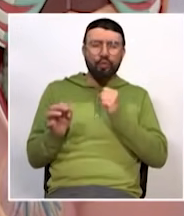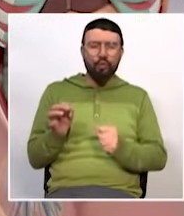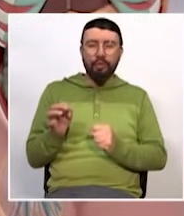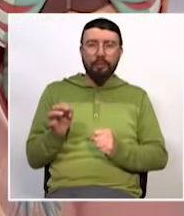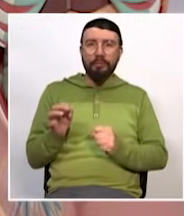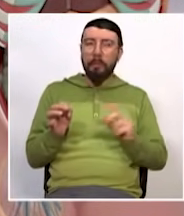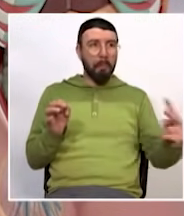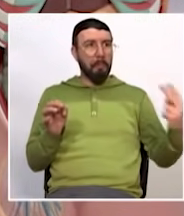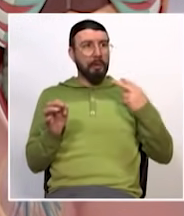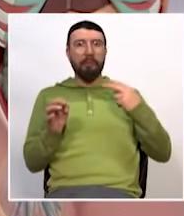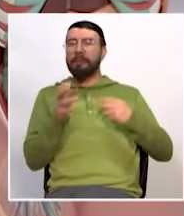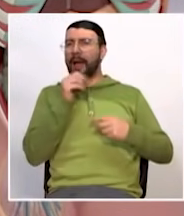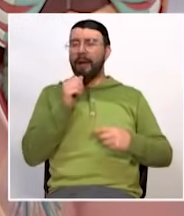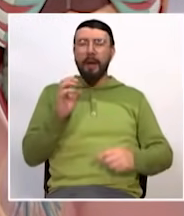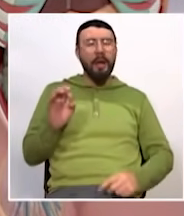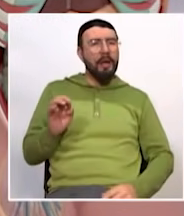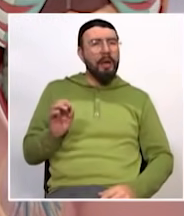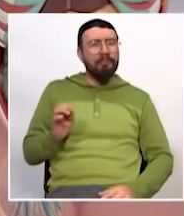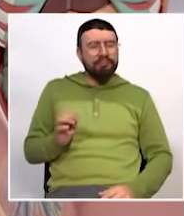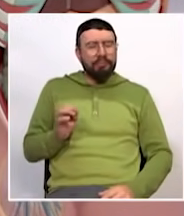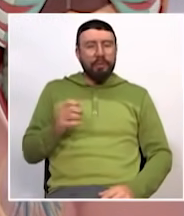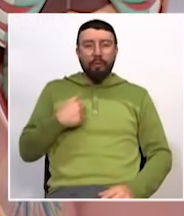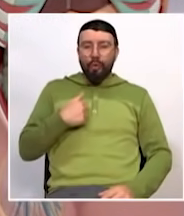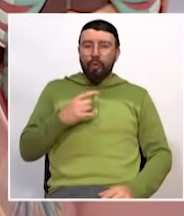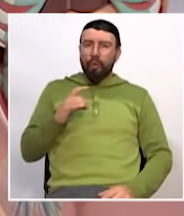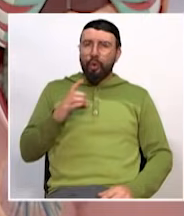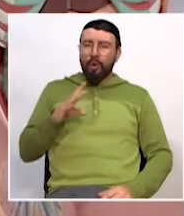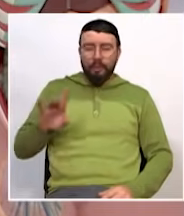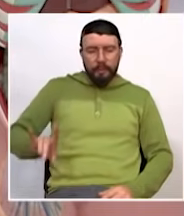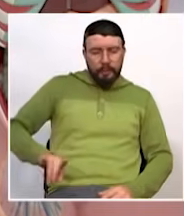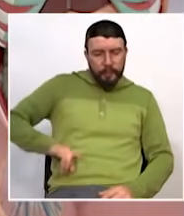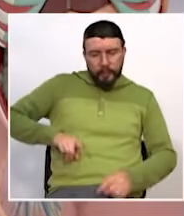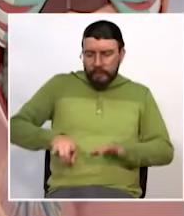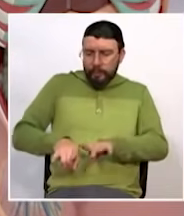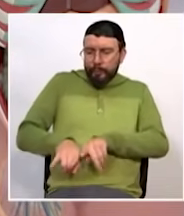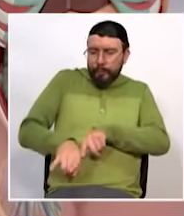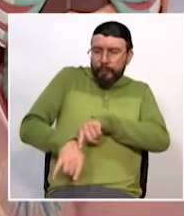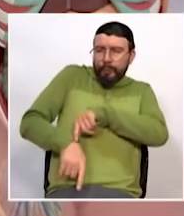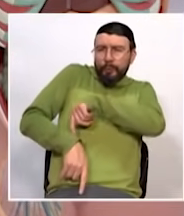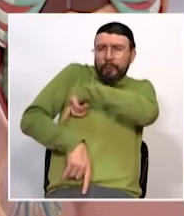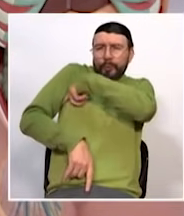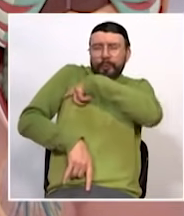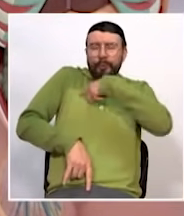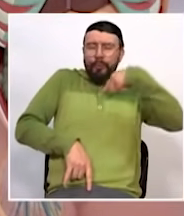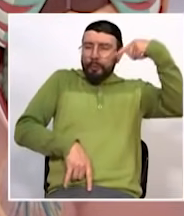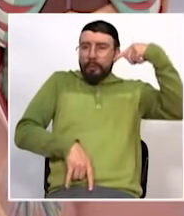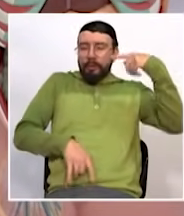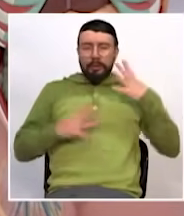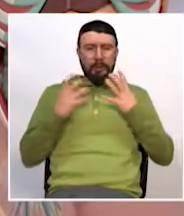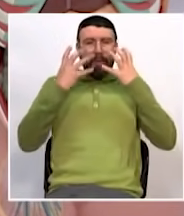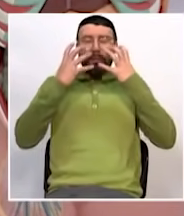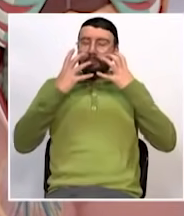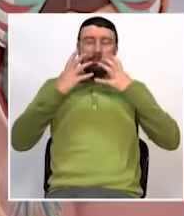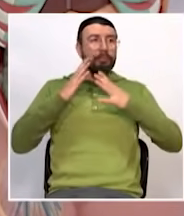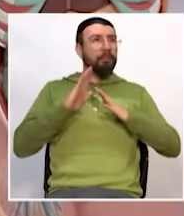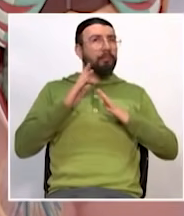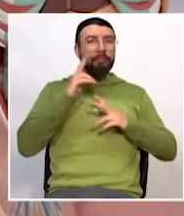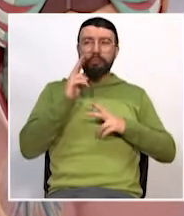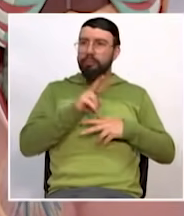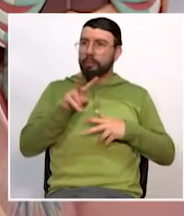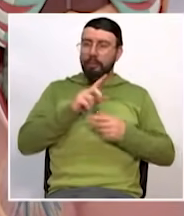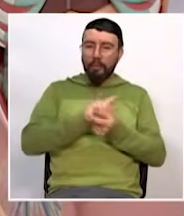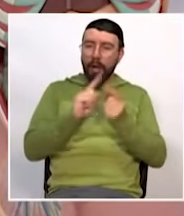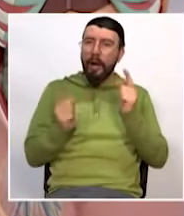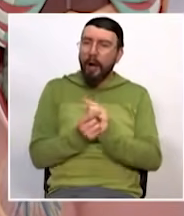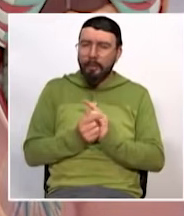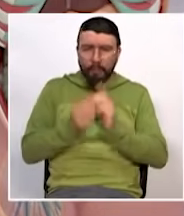es un estímulo que produce dolor va sobre el sistema nervioso e interrumpe automáticamente lo que yo esté pensando lo que yo